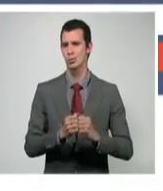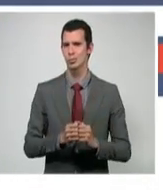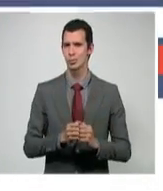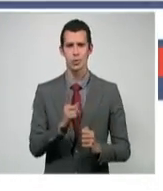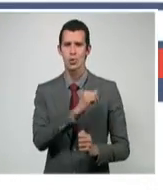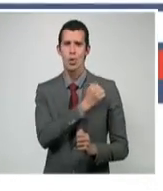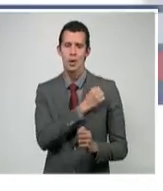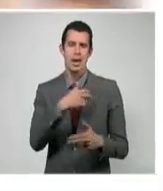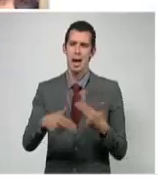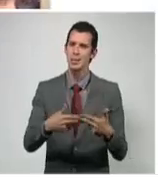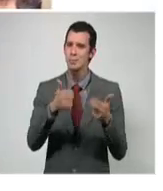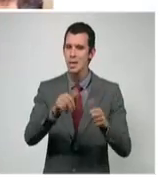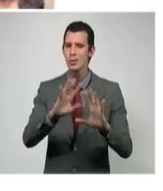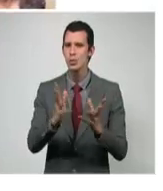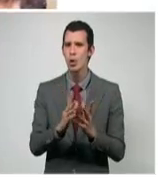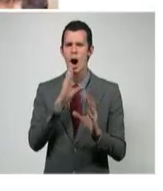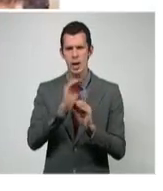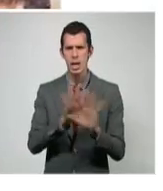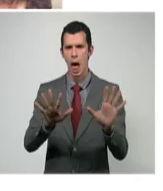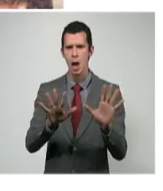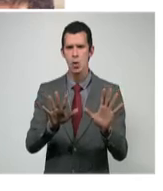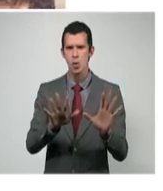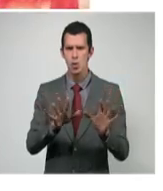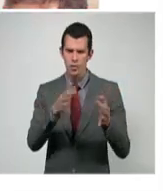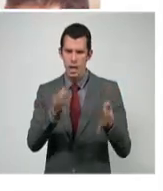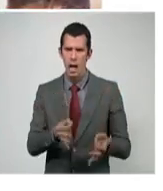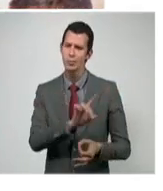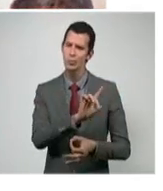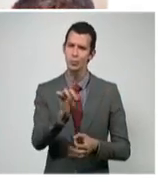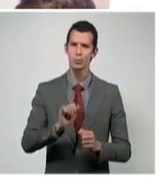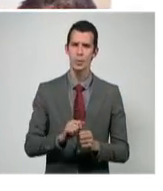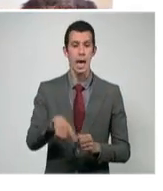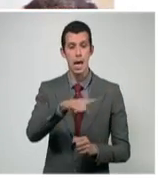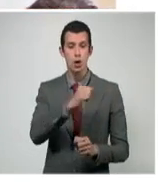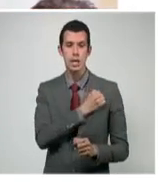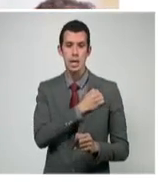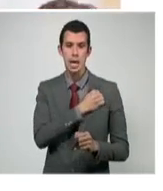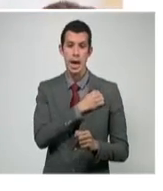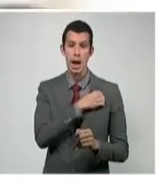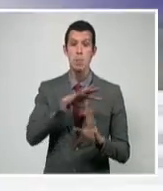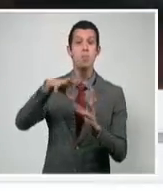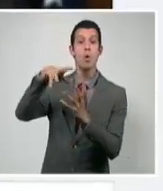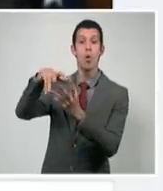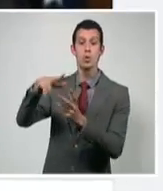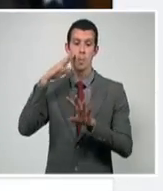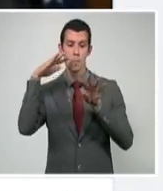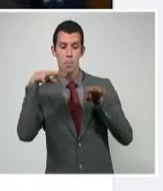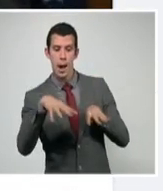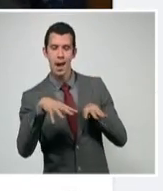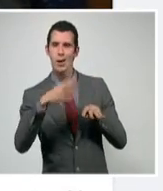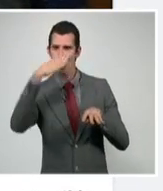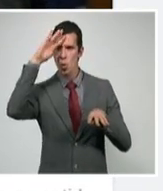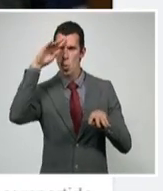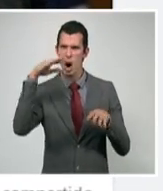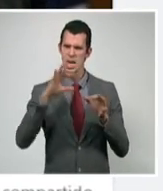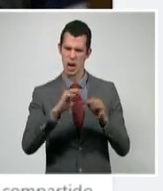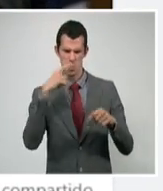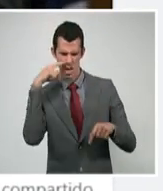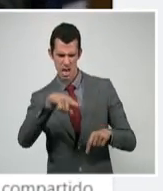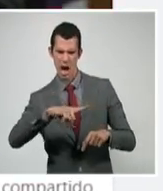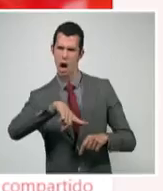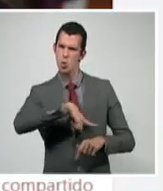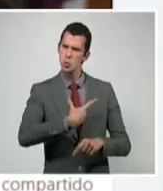27 de noviembre para intentar promover la idea de una supuesta falta de apoyo de las instituciones culturales a sus jóvenes creadores y